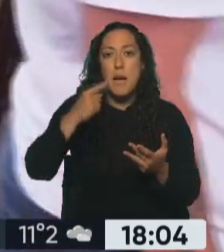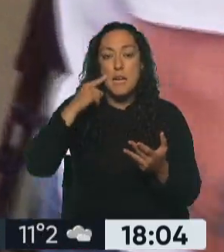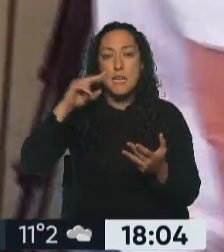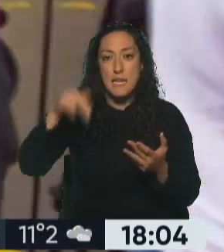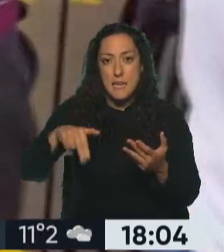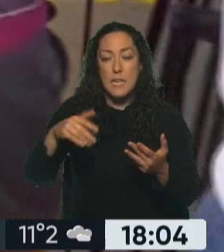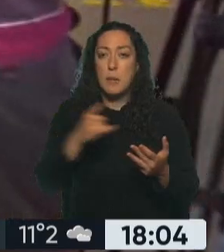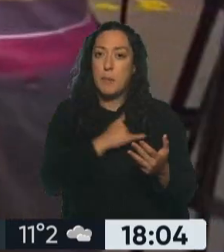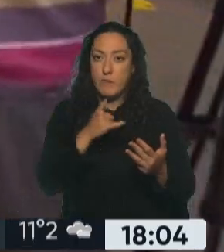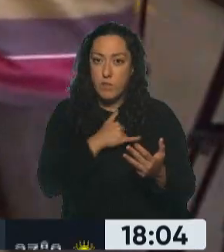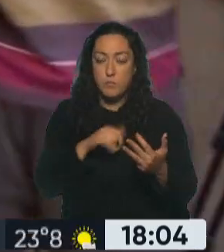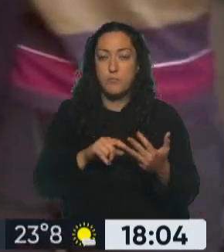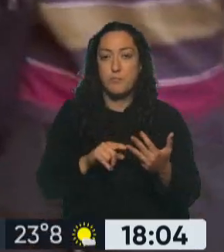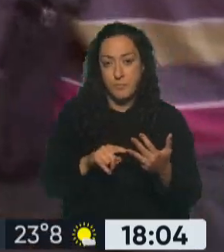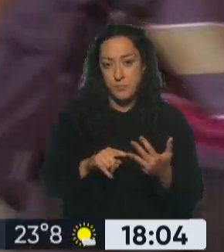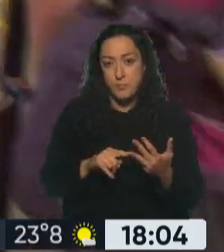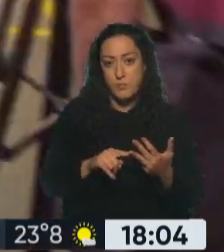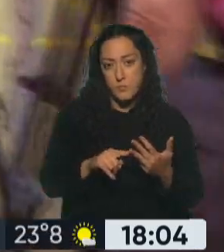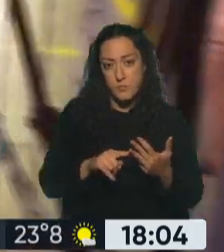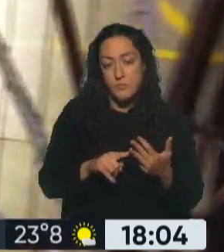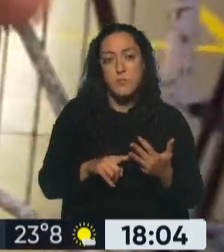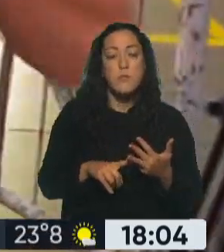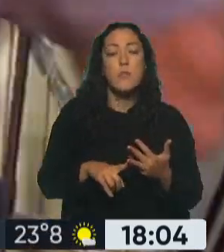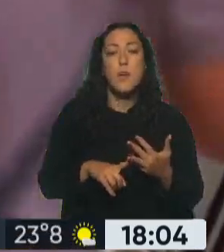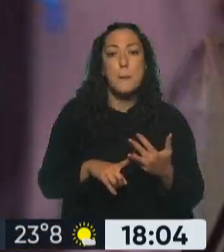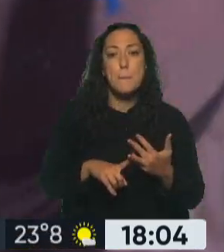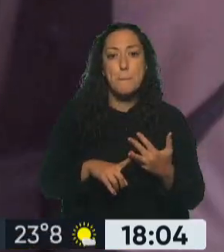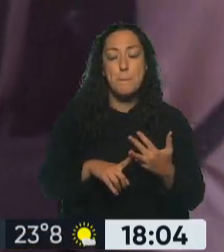en YPF. Mientras tanto, quien está